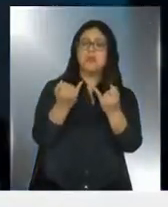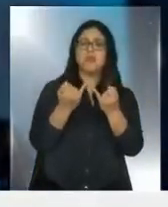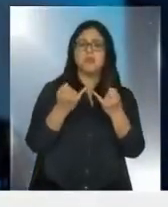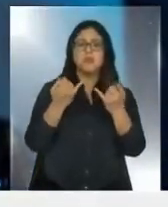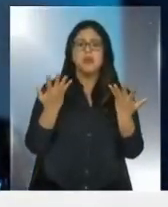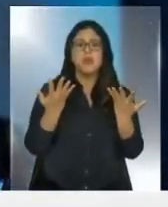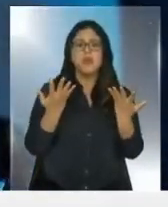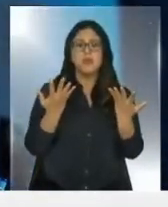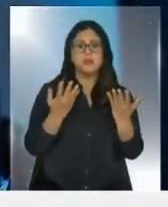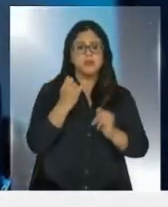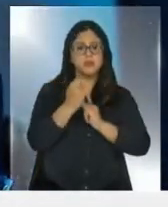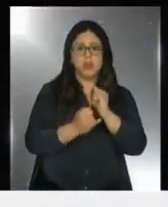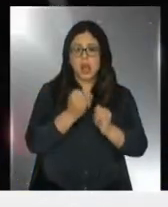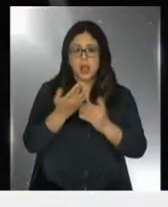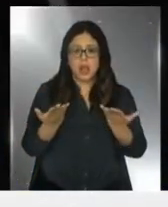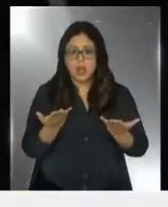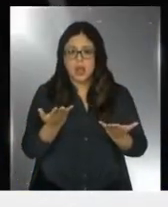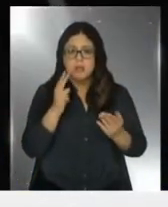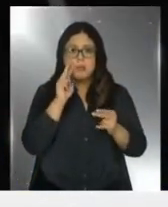redes.